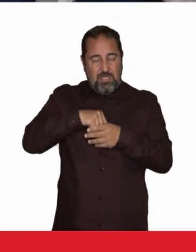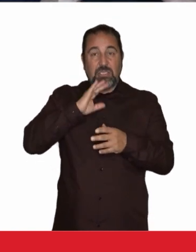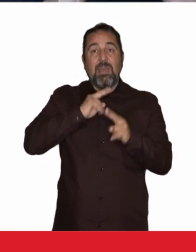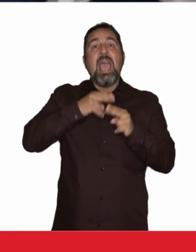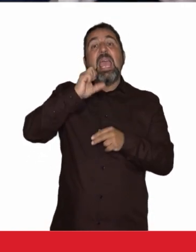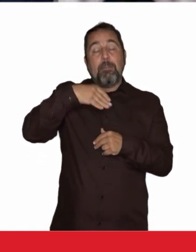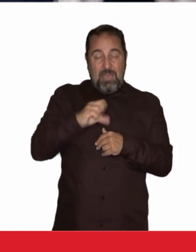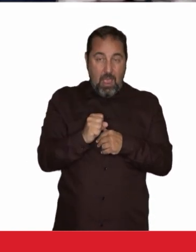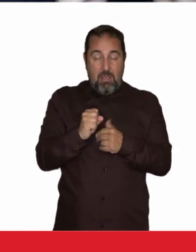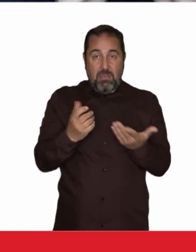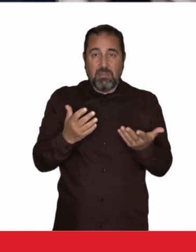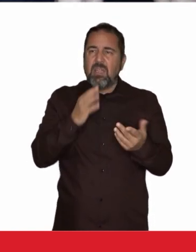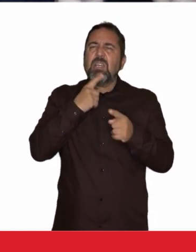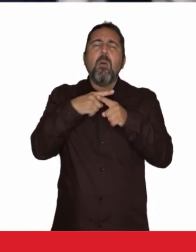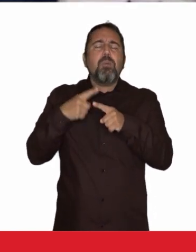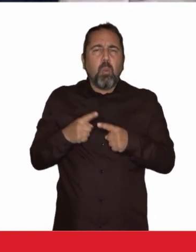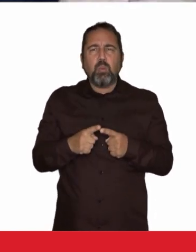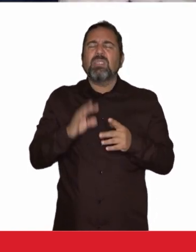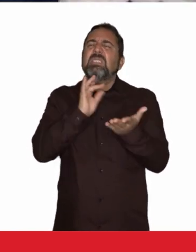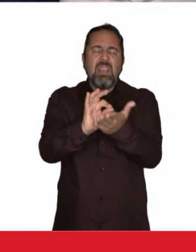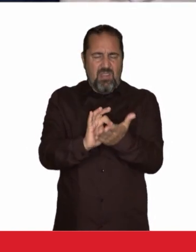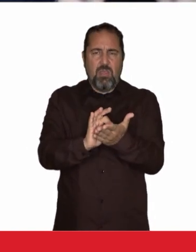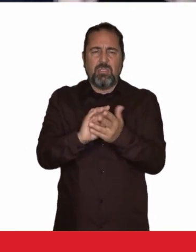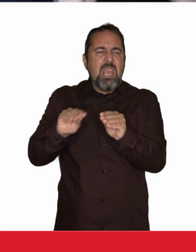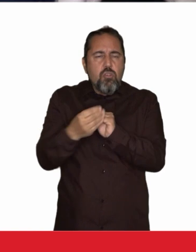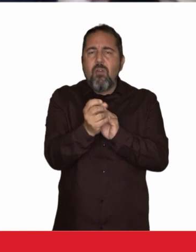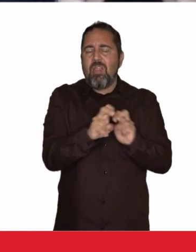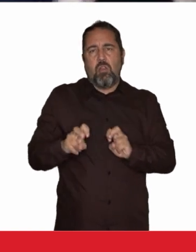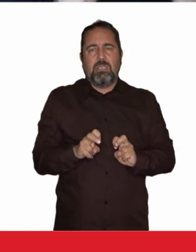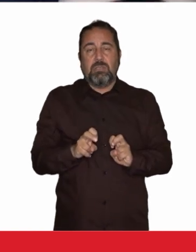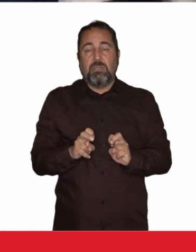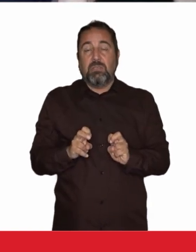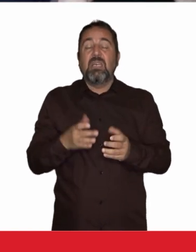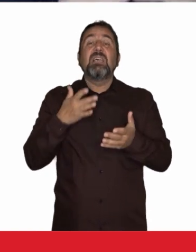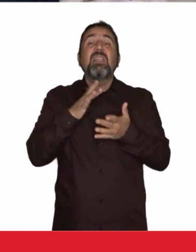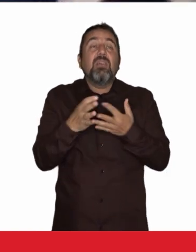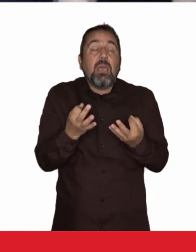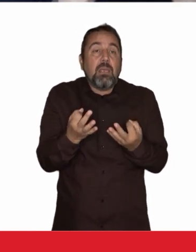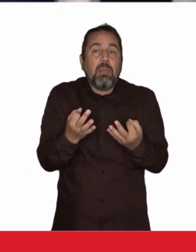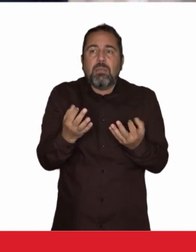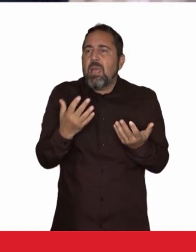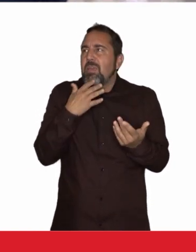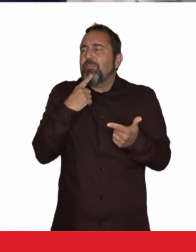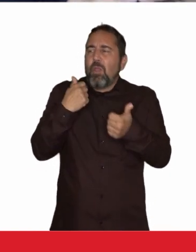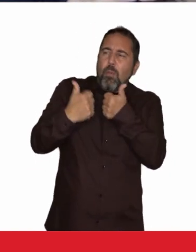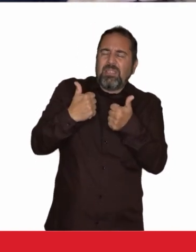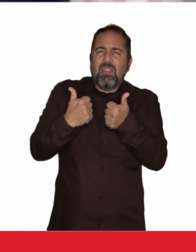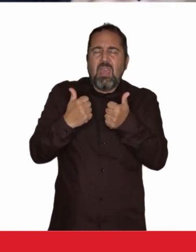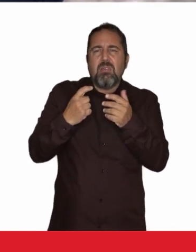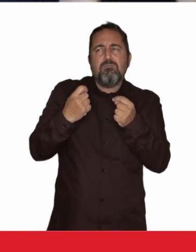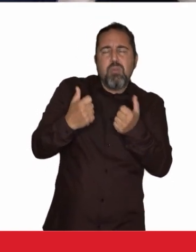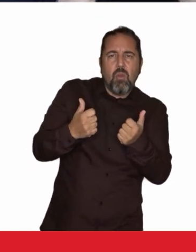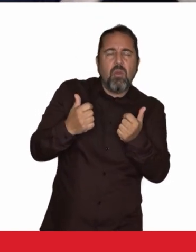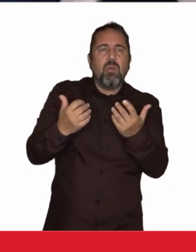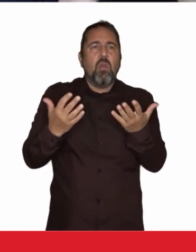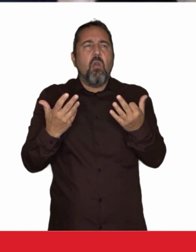pero que es especialmente importante en ENCA, que es encontrar productos y servicios innovadores. Es